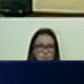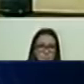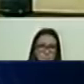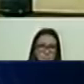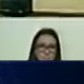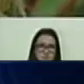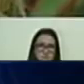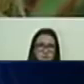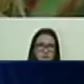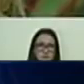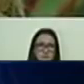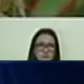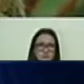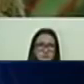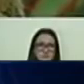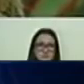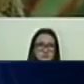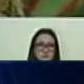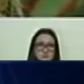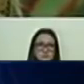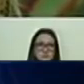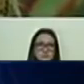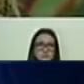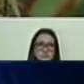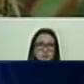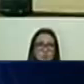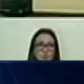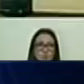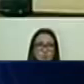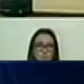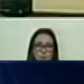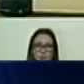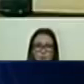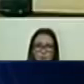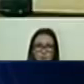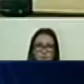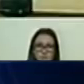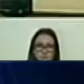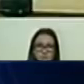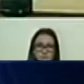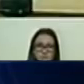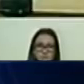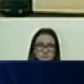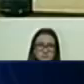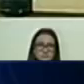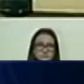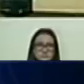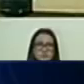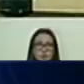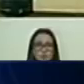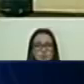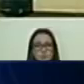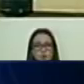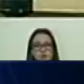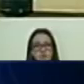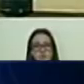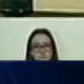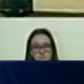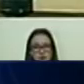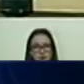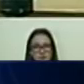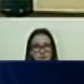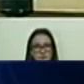presidentes del grupo de derecha antivenezolano, llamado Grupo de Lima,